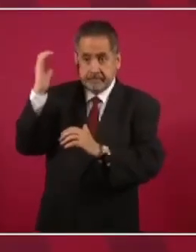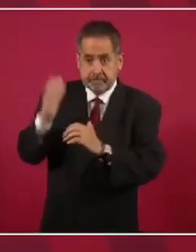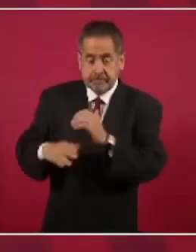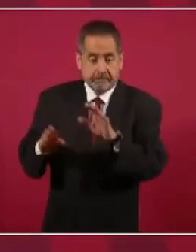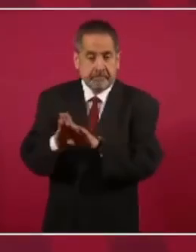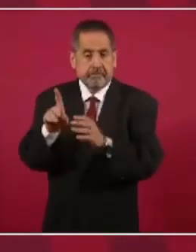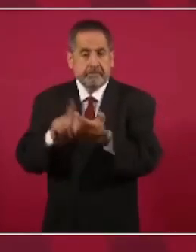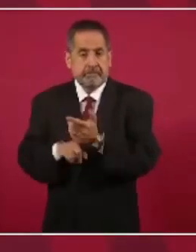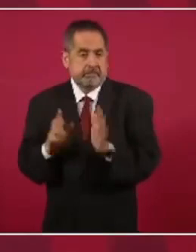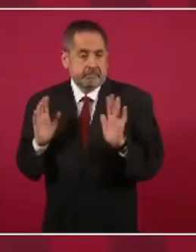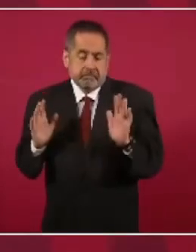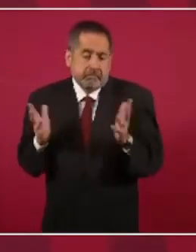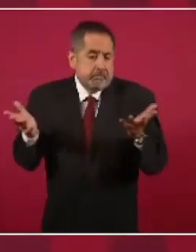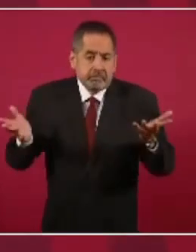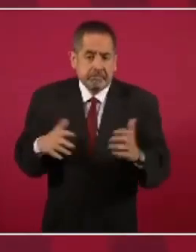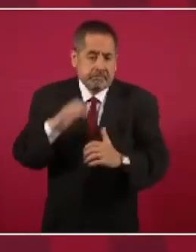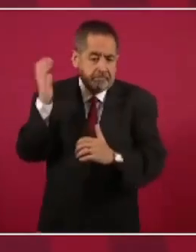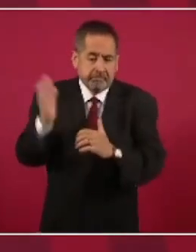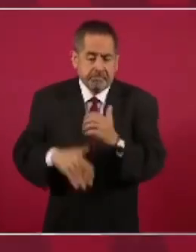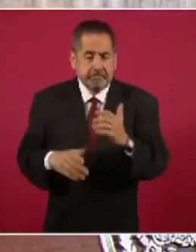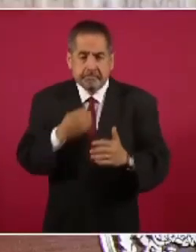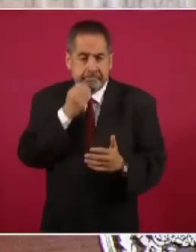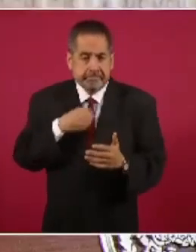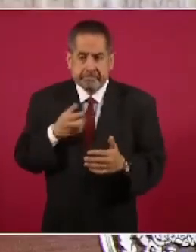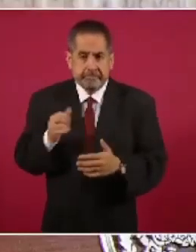pues se terminó el plazo.